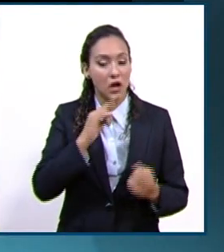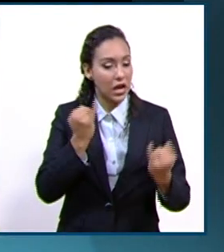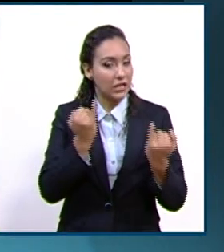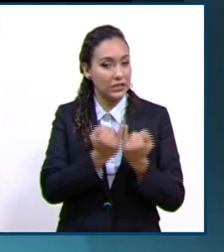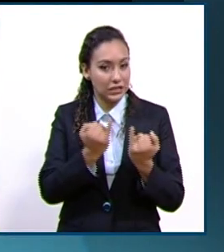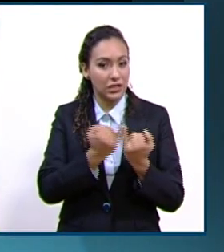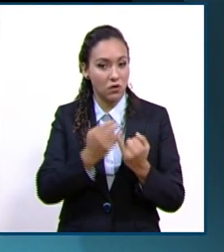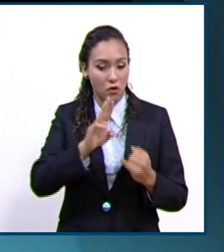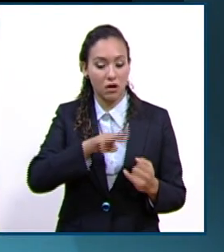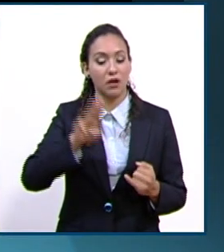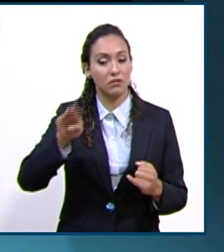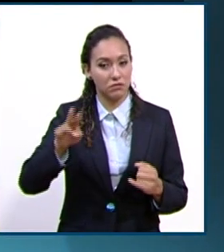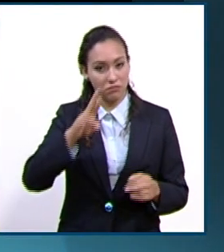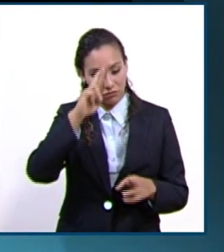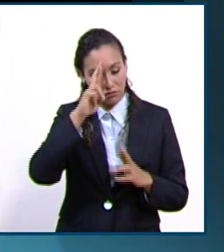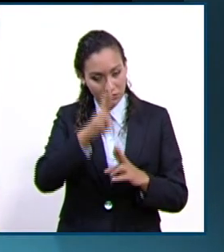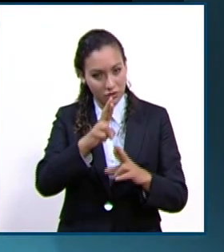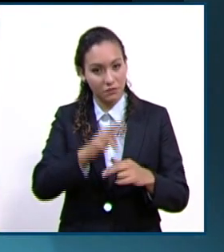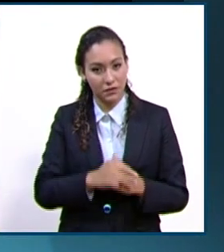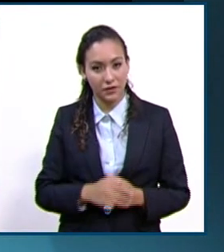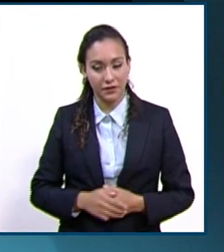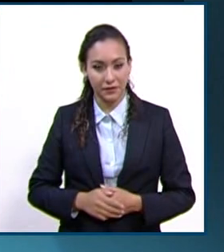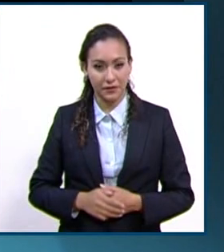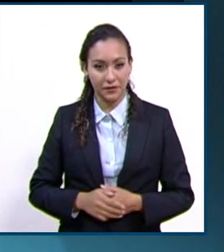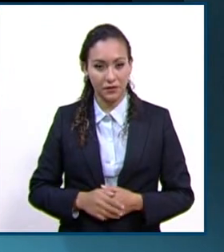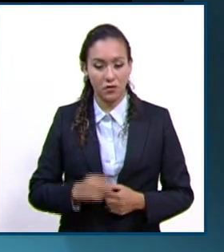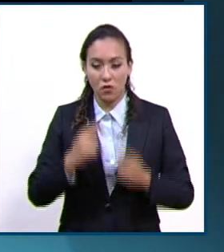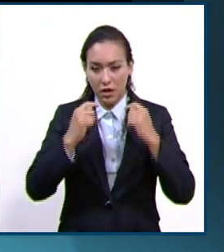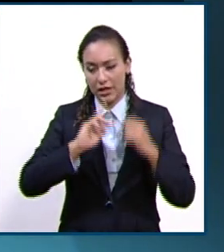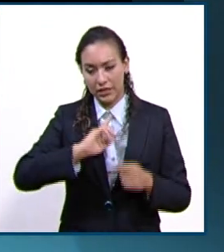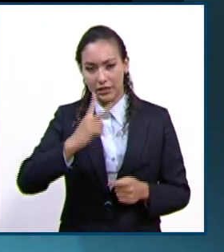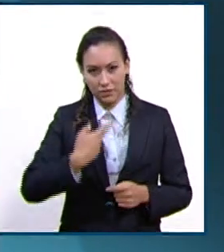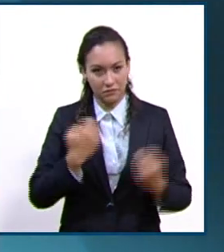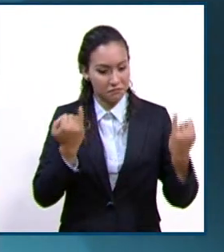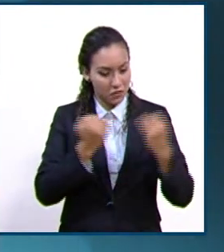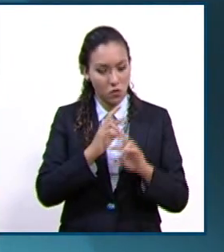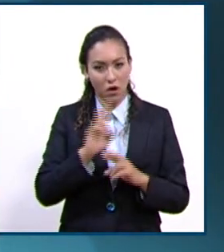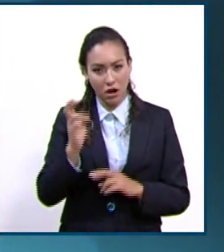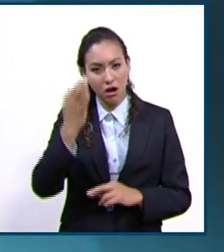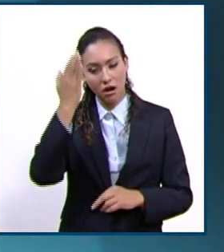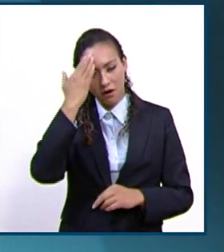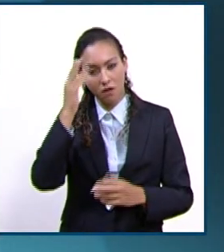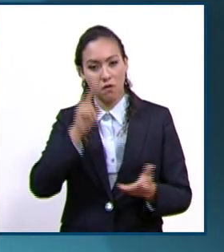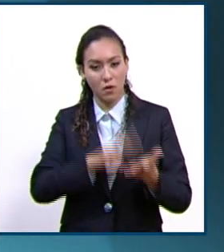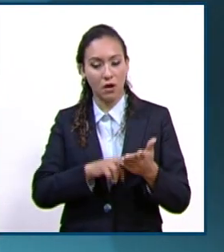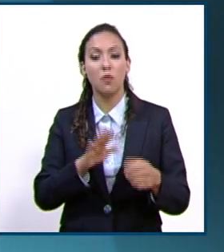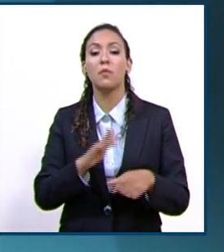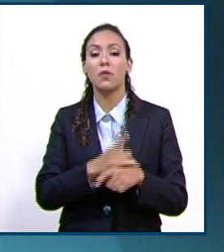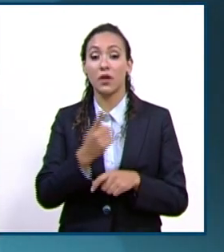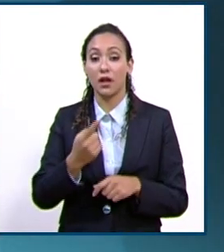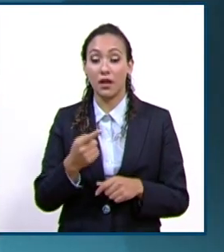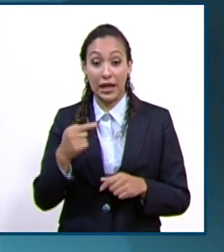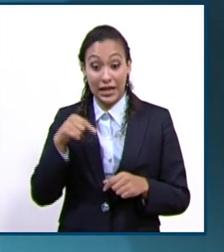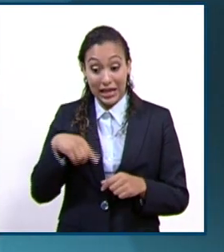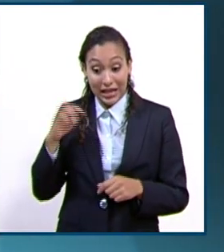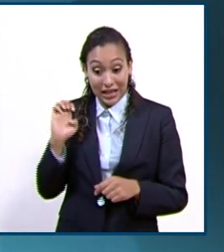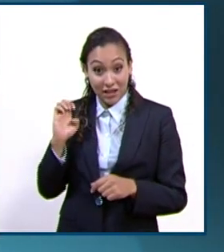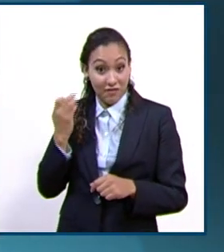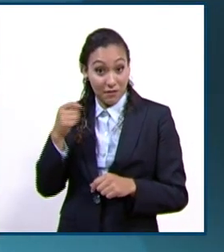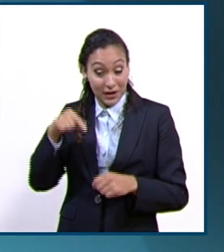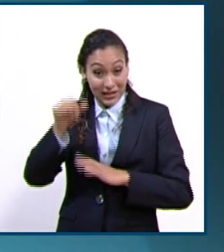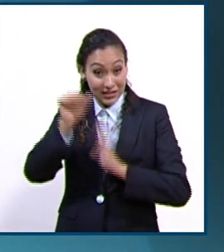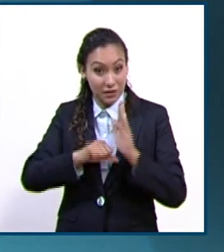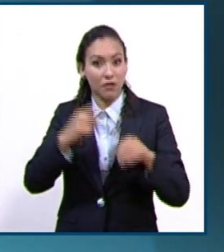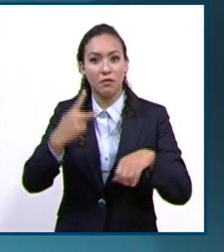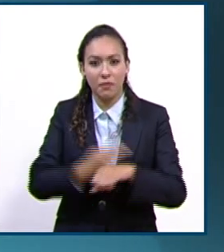dicha entidad. Resolución sumamente trascendente si se toma en cuenta que en los 2 primeros meses del año se han